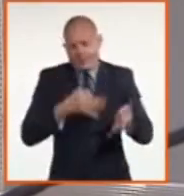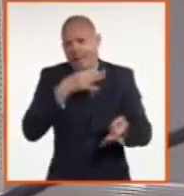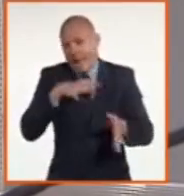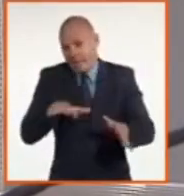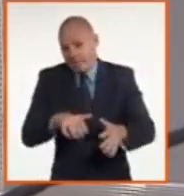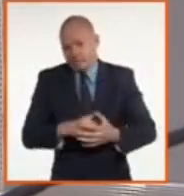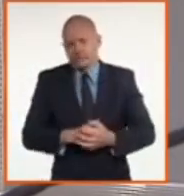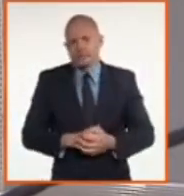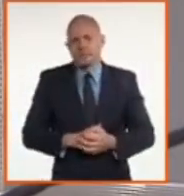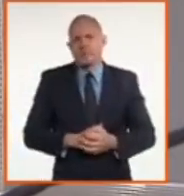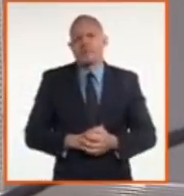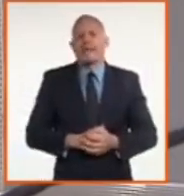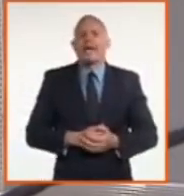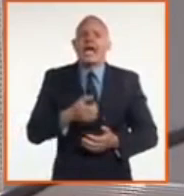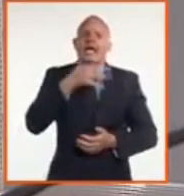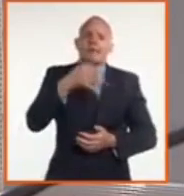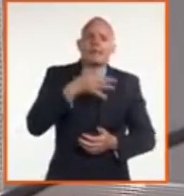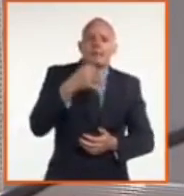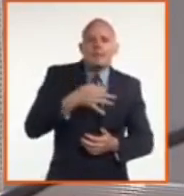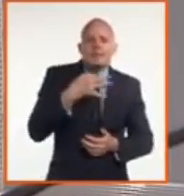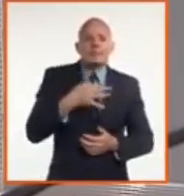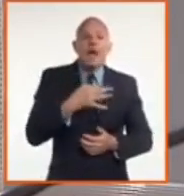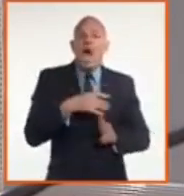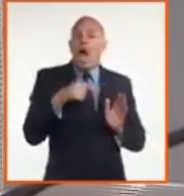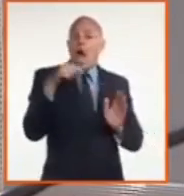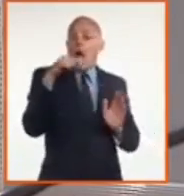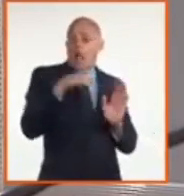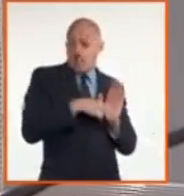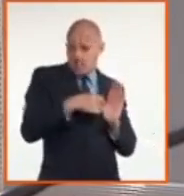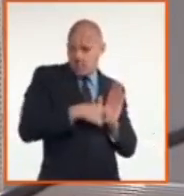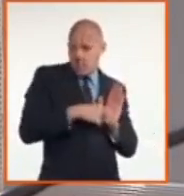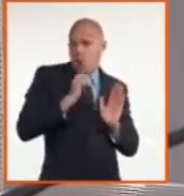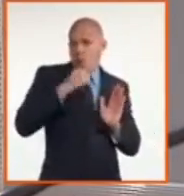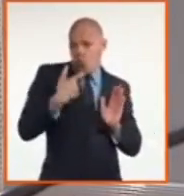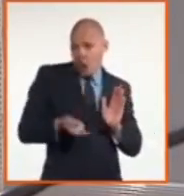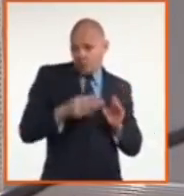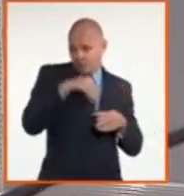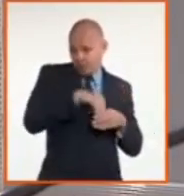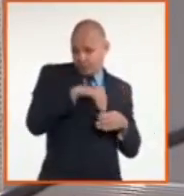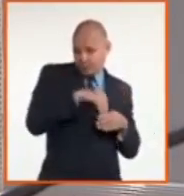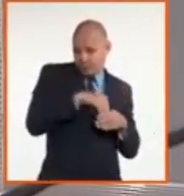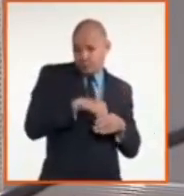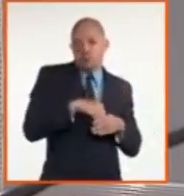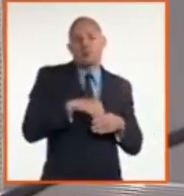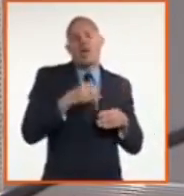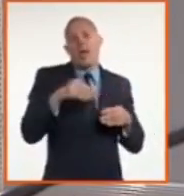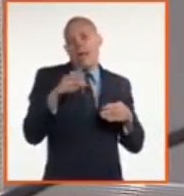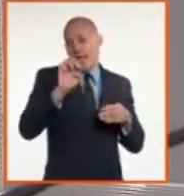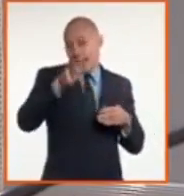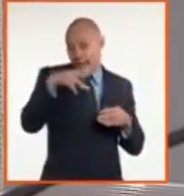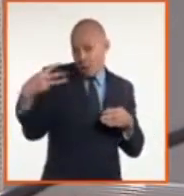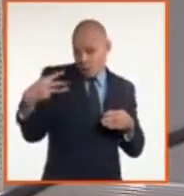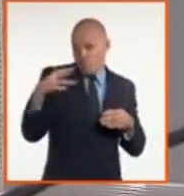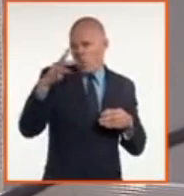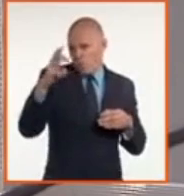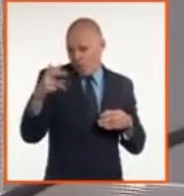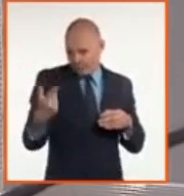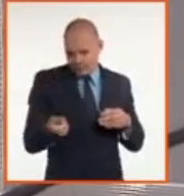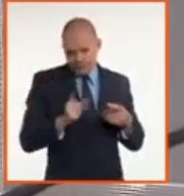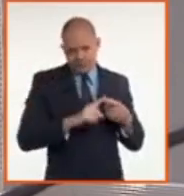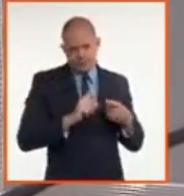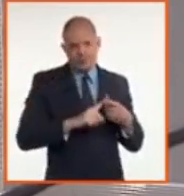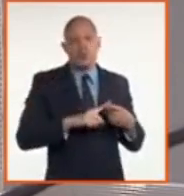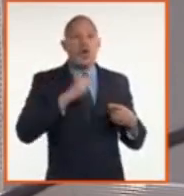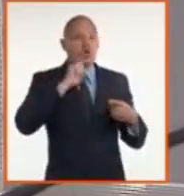a definir la cantidad de divisas que tiene para poder prestar el servicio y explicar a la población bueno tenemos